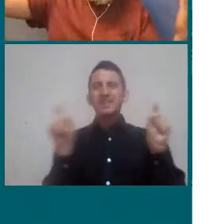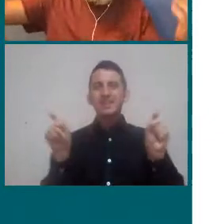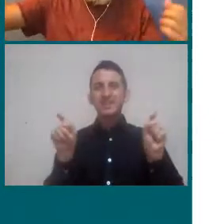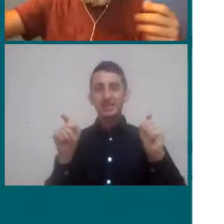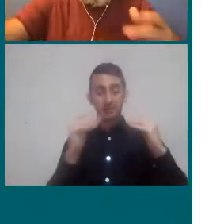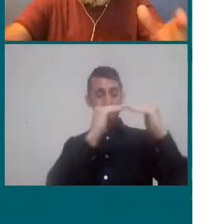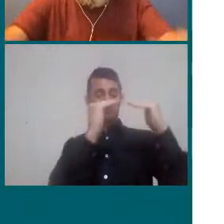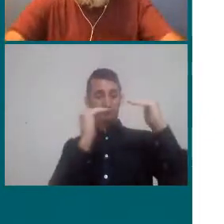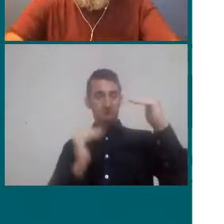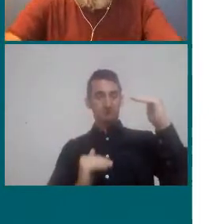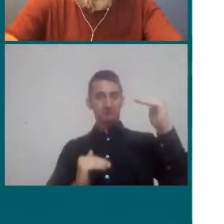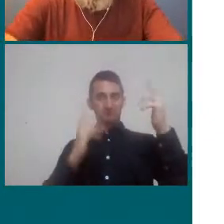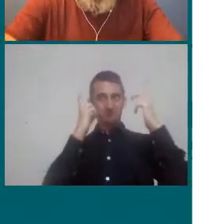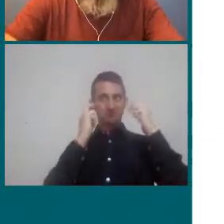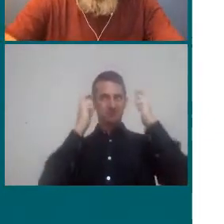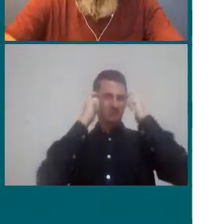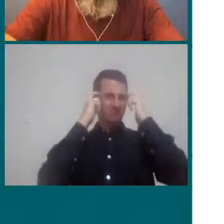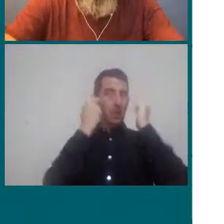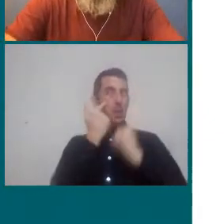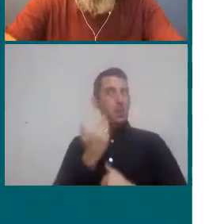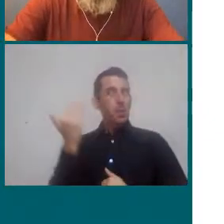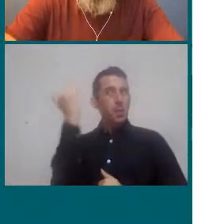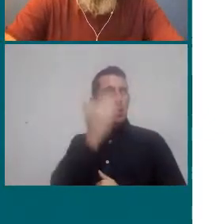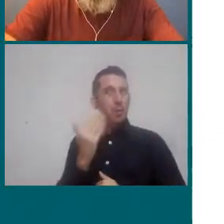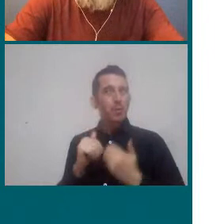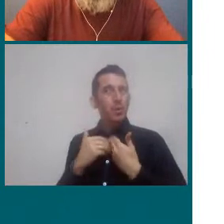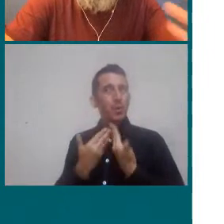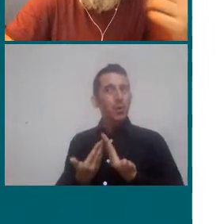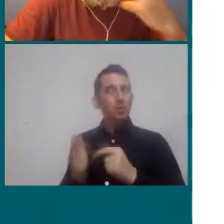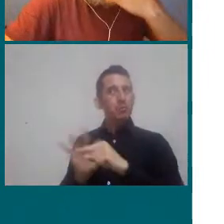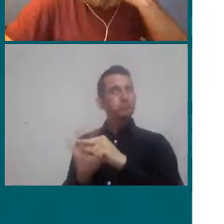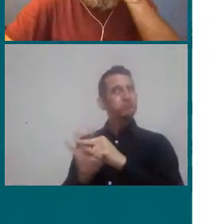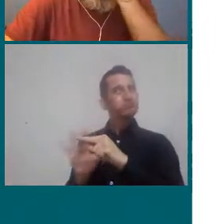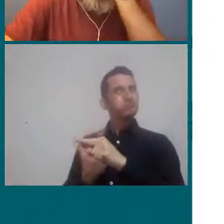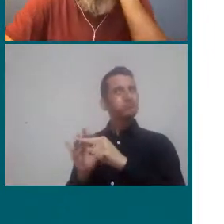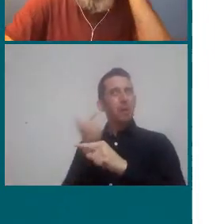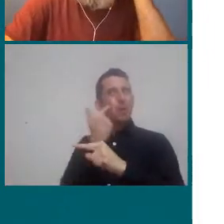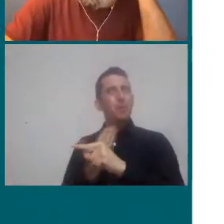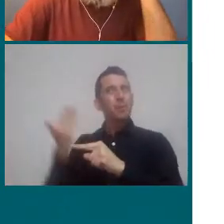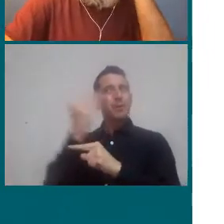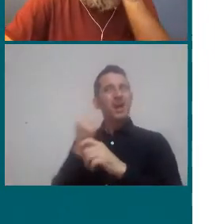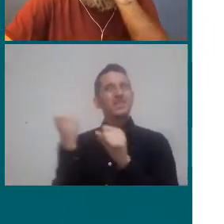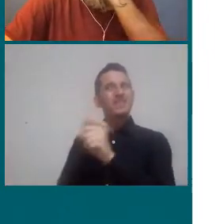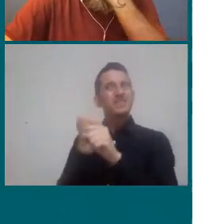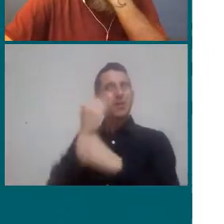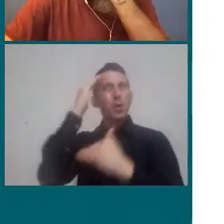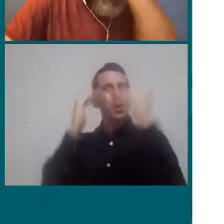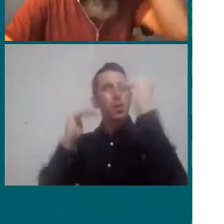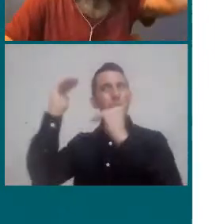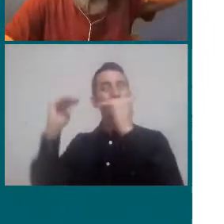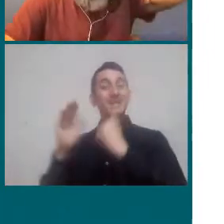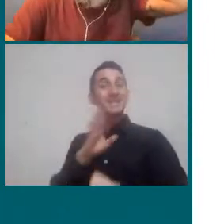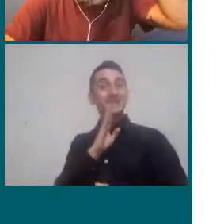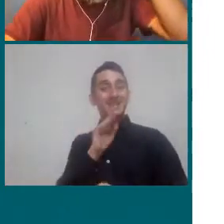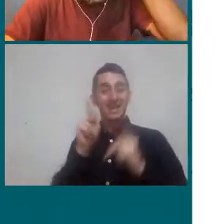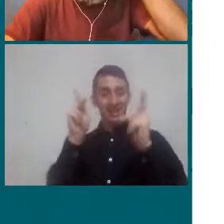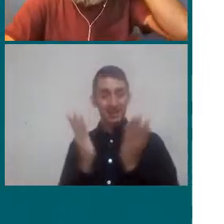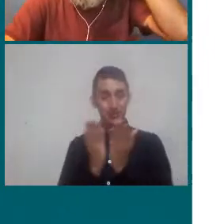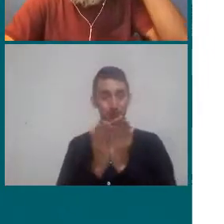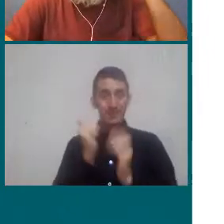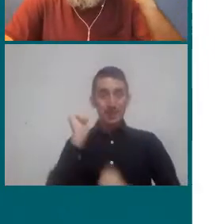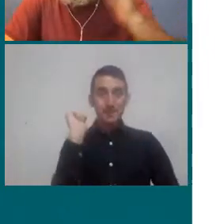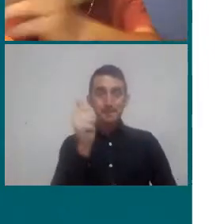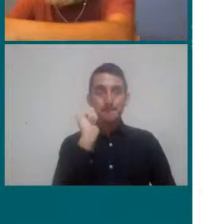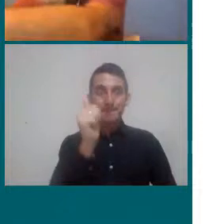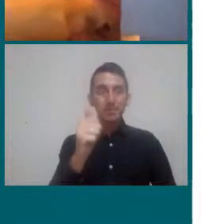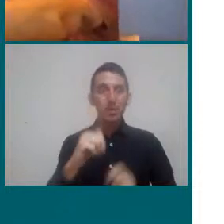estrato cognitivo, dije, voy a ver qué implicaciones tiene este trabajo por competencias. ¿Qué significa que los alumnos